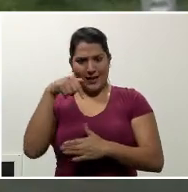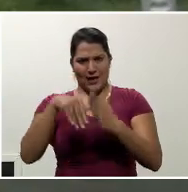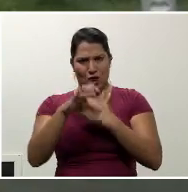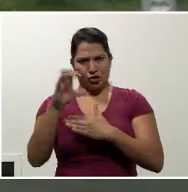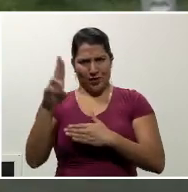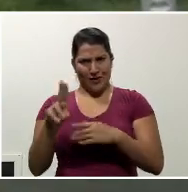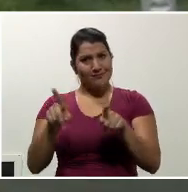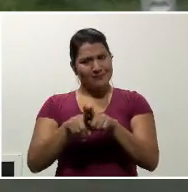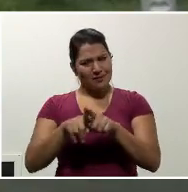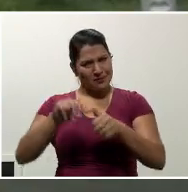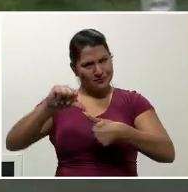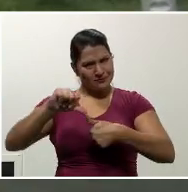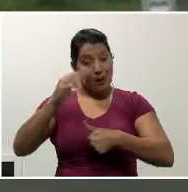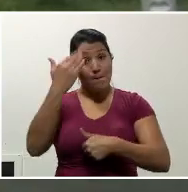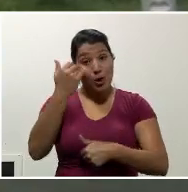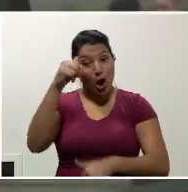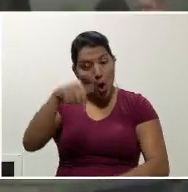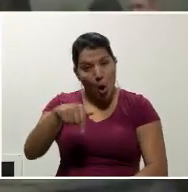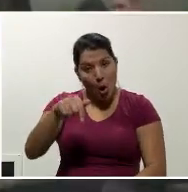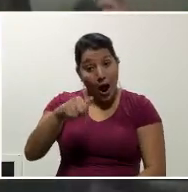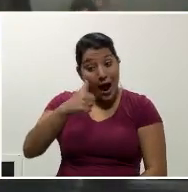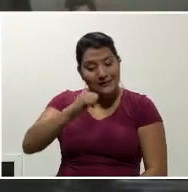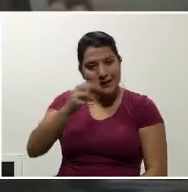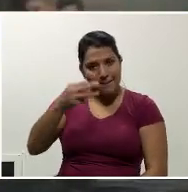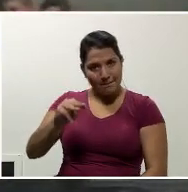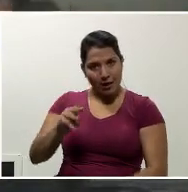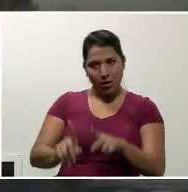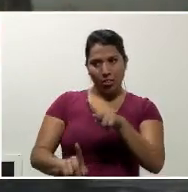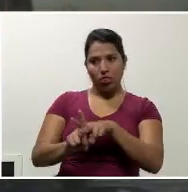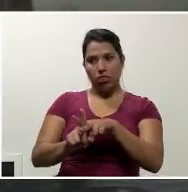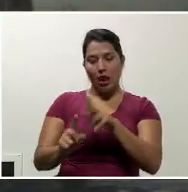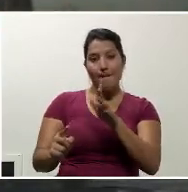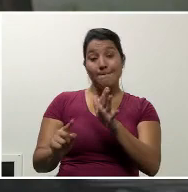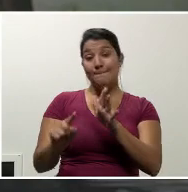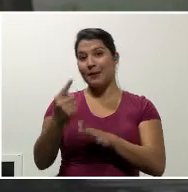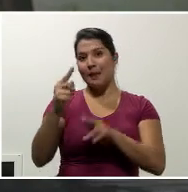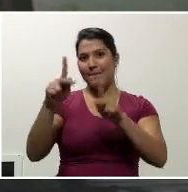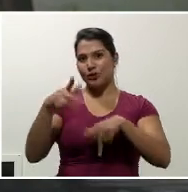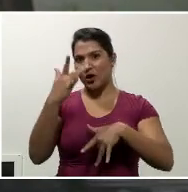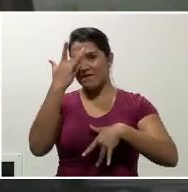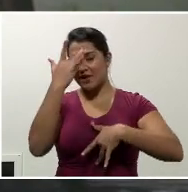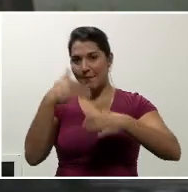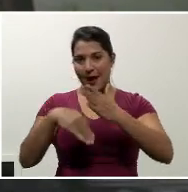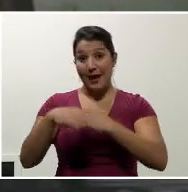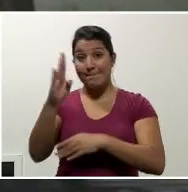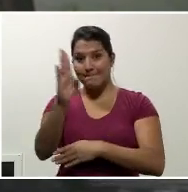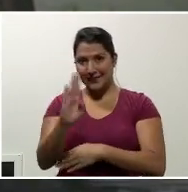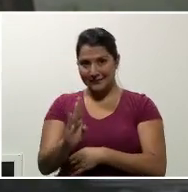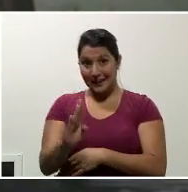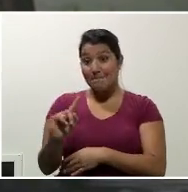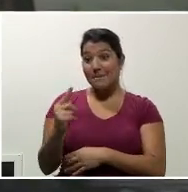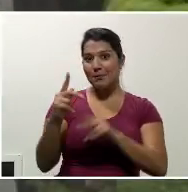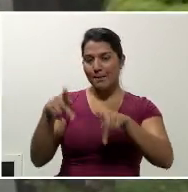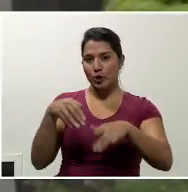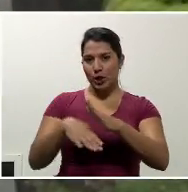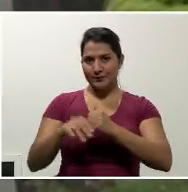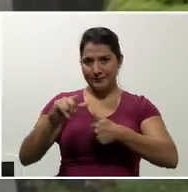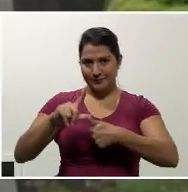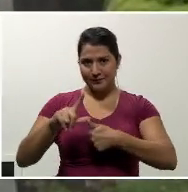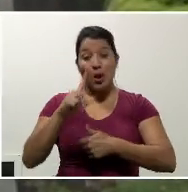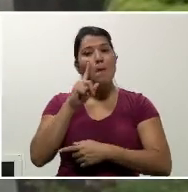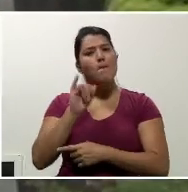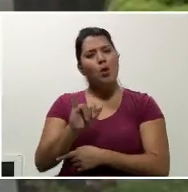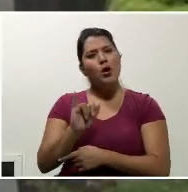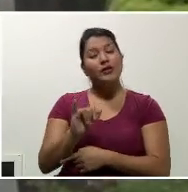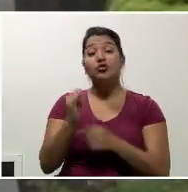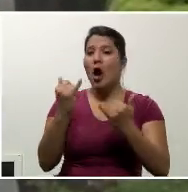este miércoles se confirmó el primer caso de COVID-19 en Brasil, siendo el primer caso en Latinoamérica. Por esta razón le